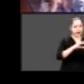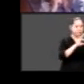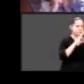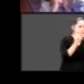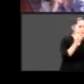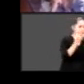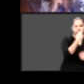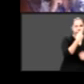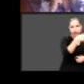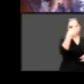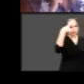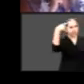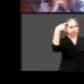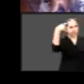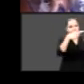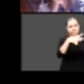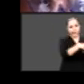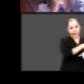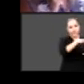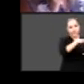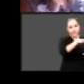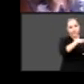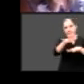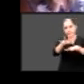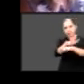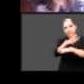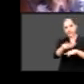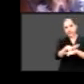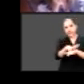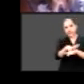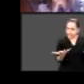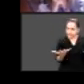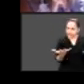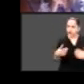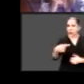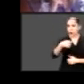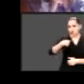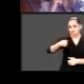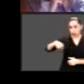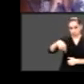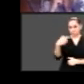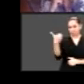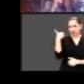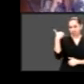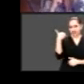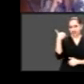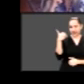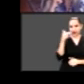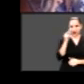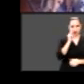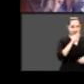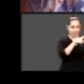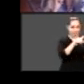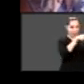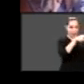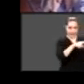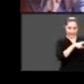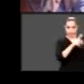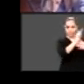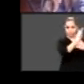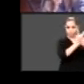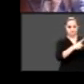cambio de gobierno nosotros vimos como estos tres programas que tenemos en la pantalla pues ya no